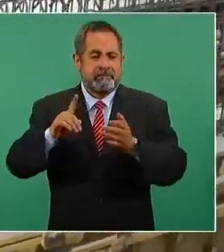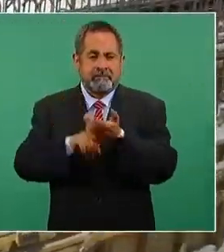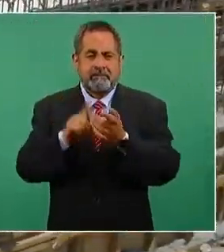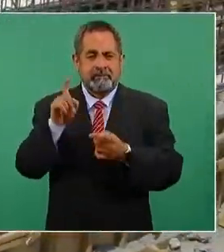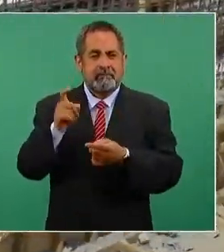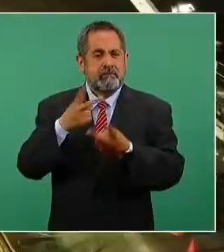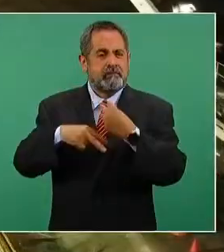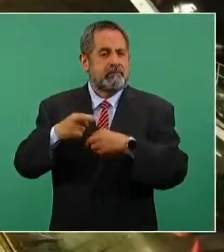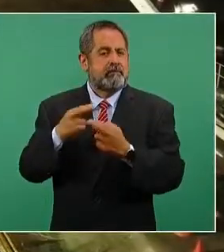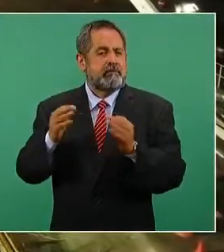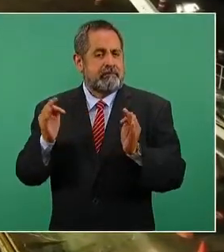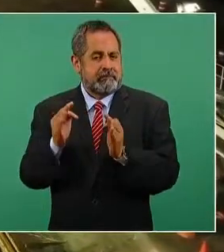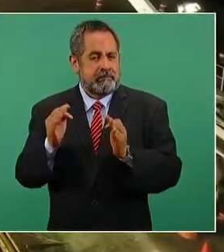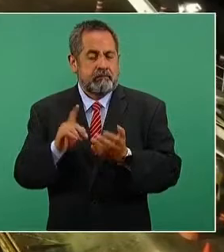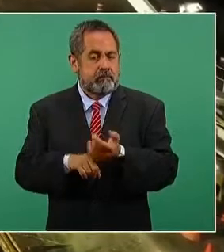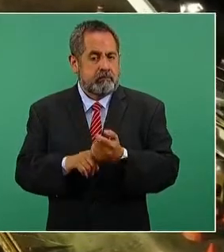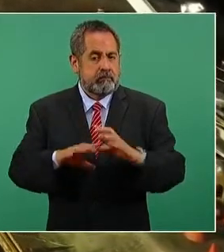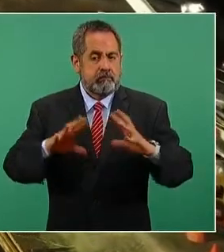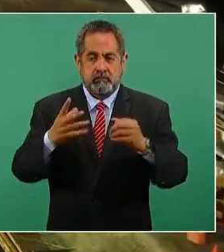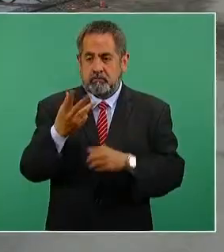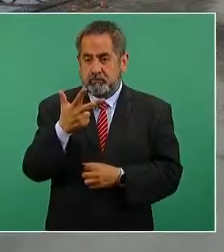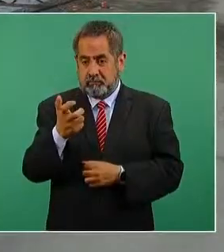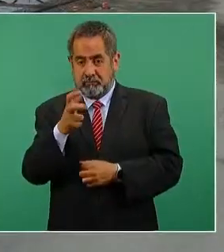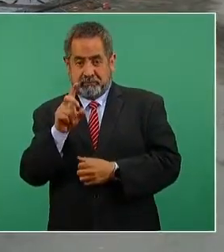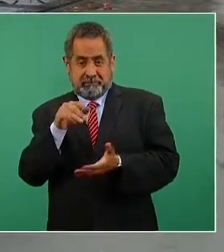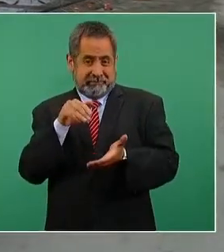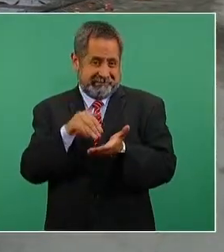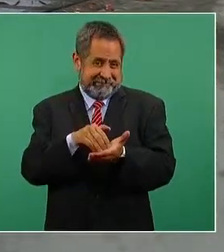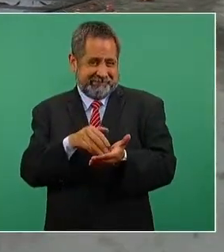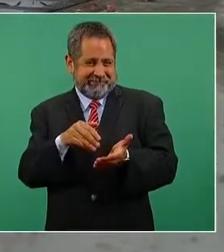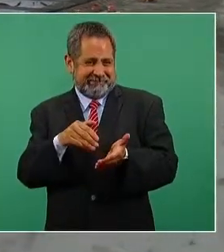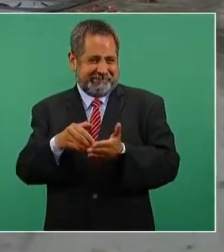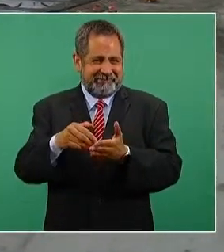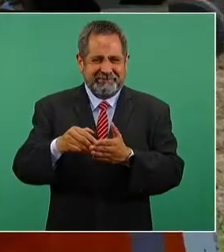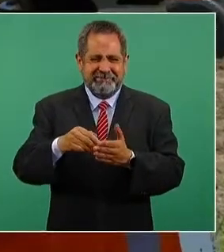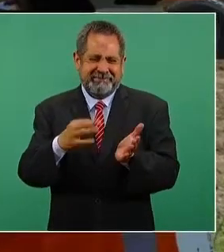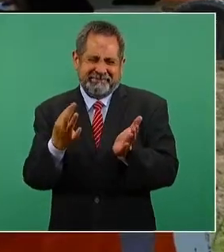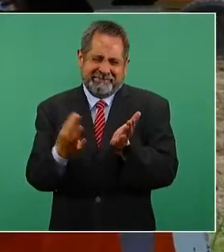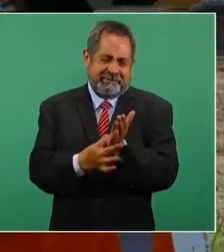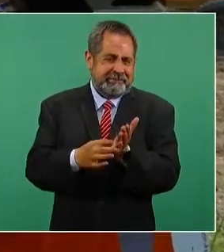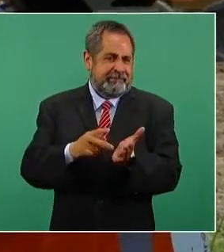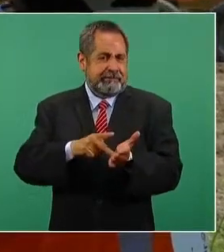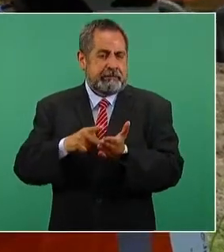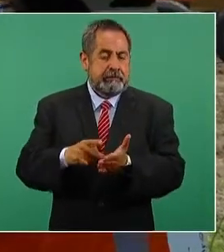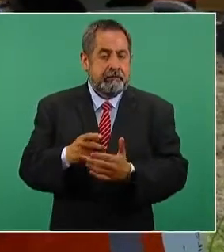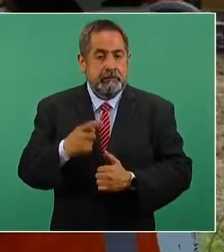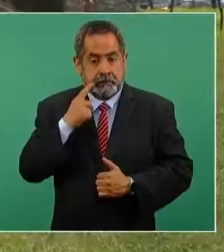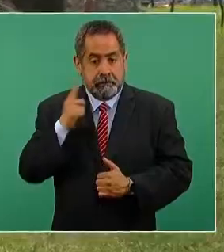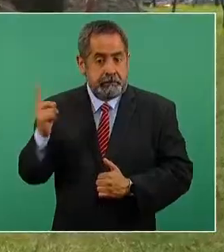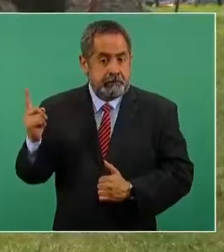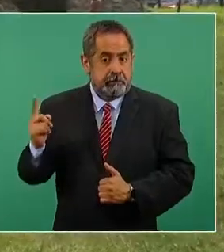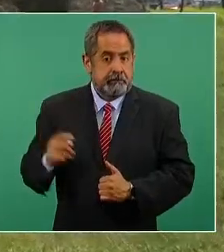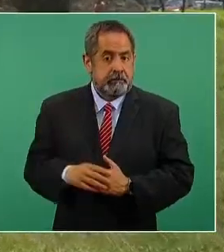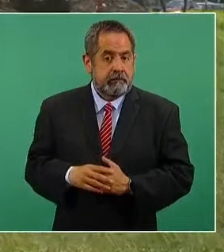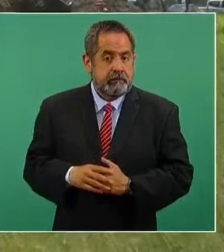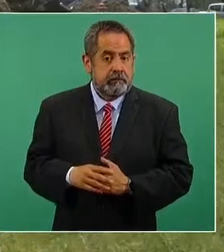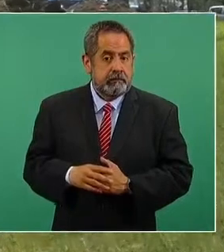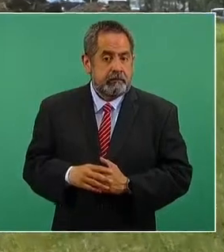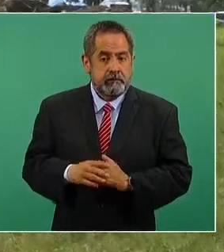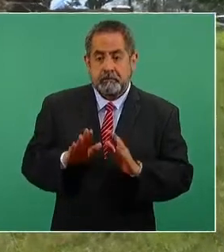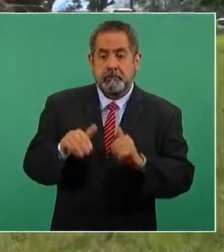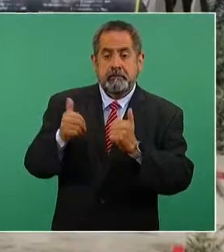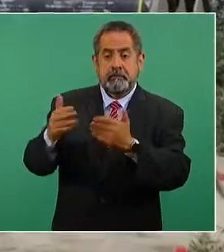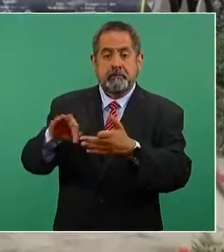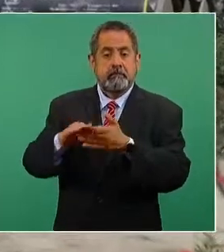un total de 830 metros cúbicos de concreto y 110 toneladas de acero de refuerzo. Se avanza también en el acondicionamiento de los tramos correspondientes